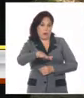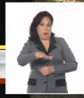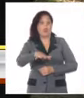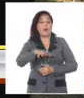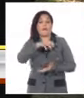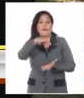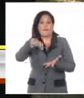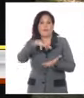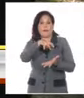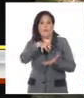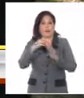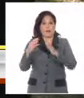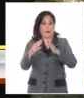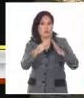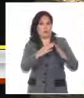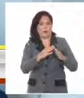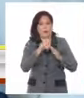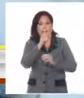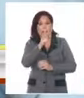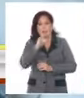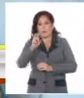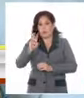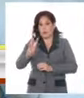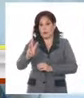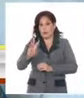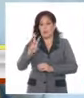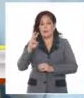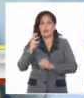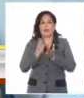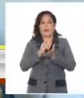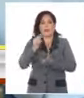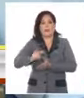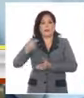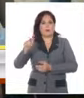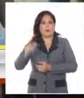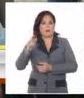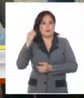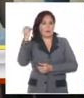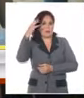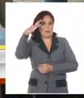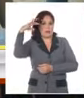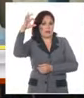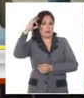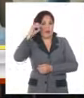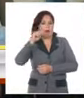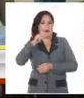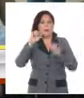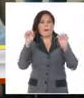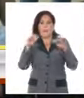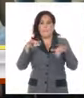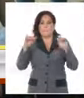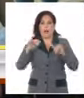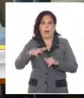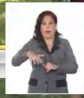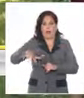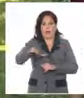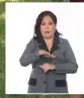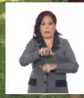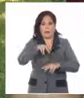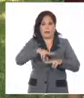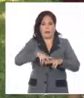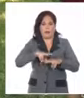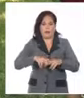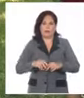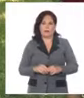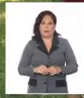Feria Comunitaria del 13º Encuentro Internacional de Estudiantes de Psicología tuvo lugar en el Parque Carlos Aguirre de La Habana. No